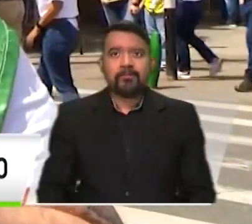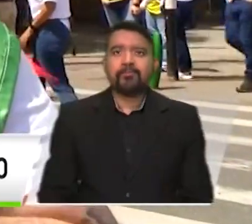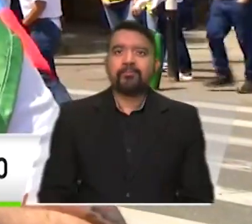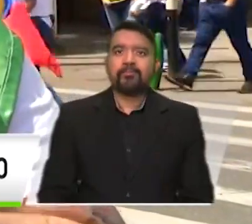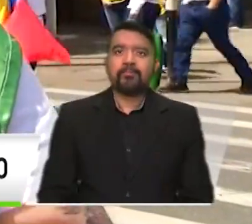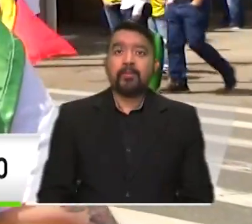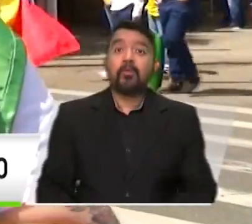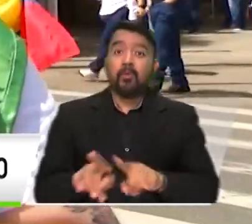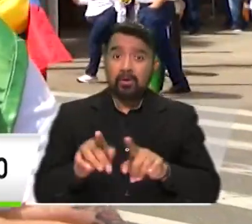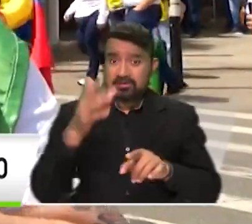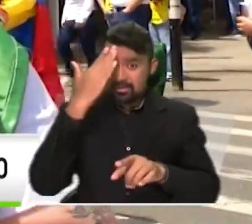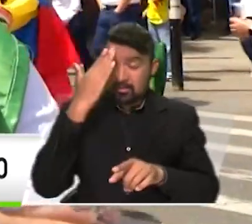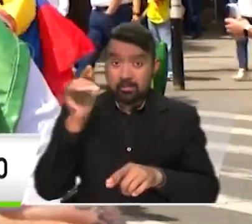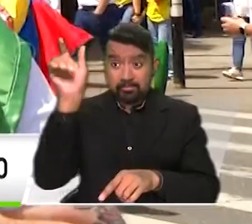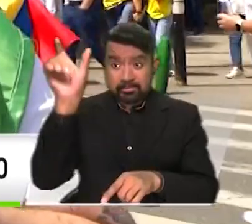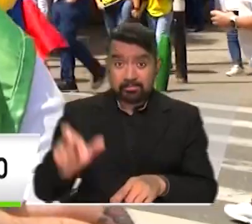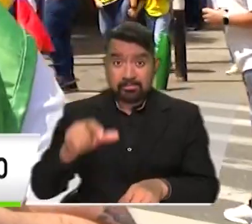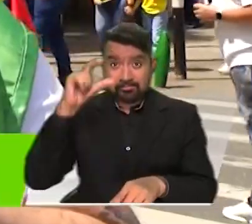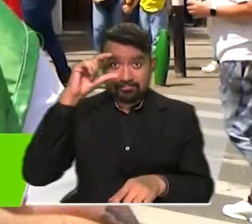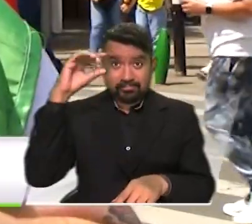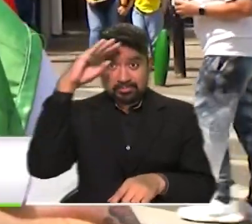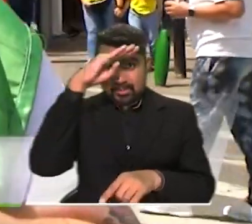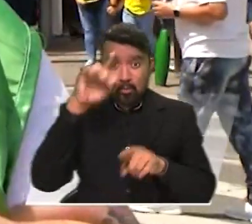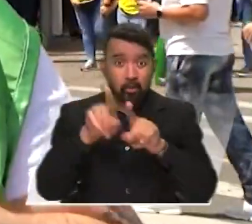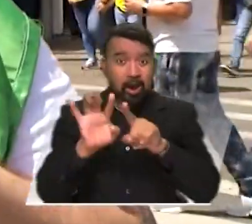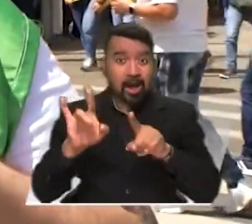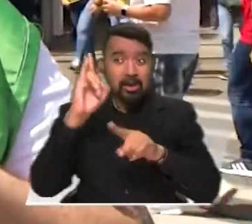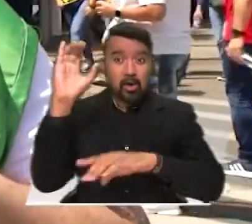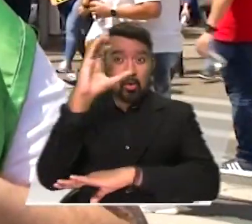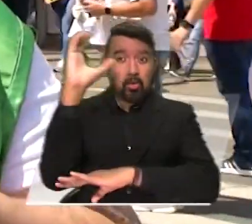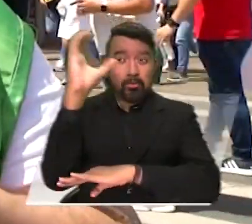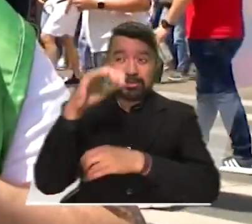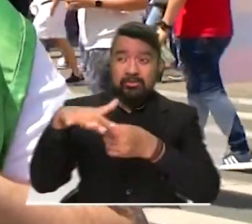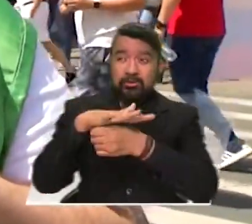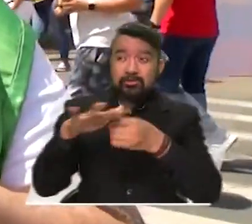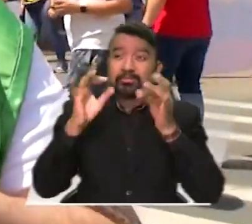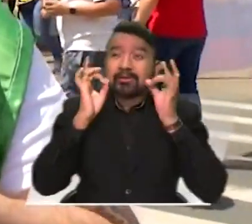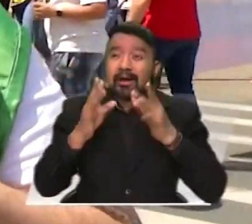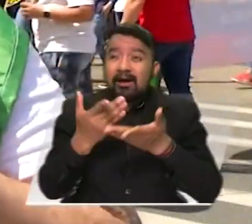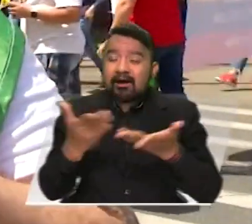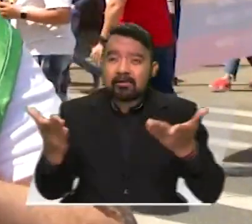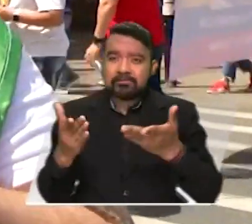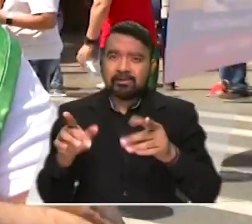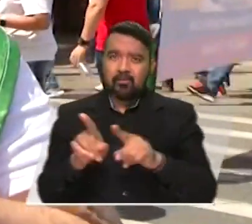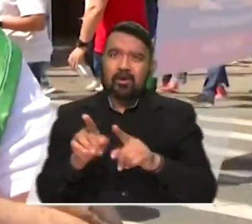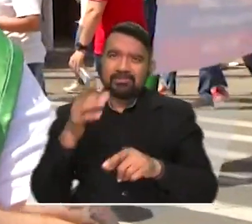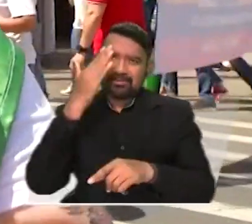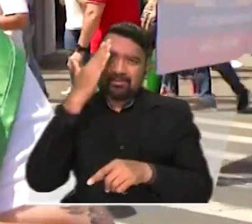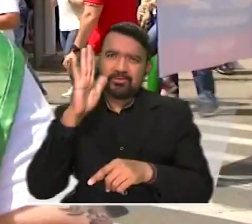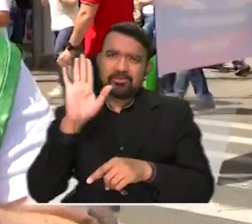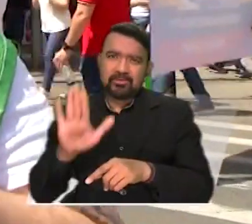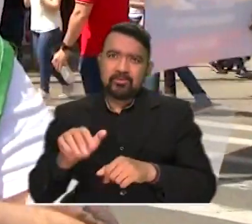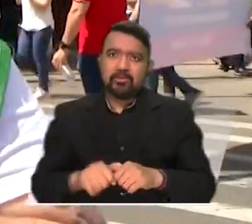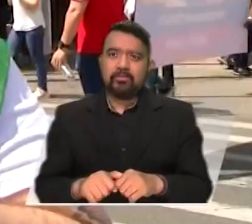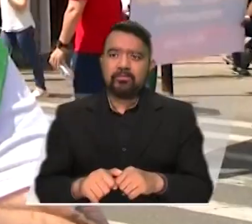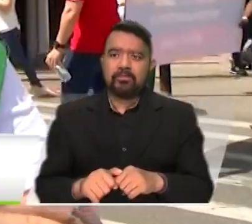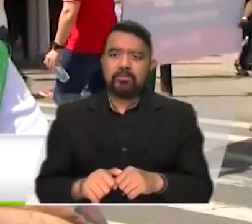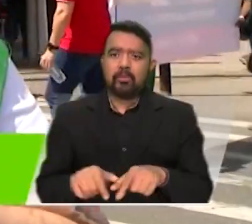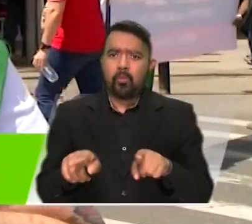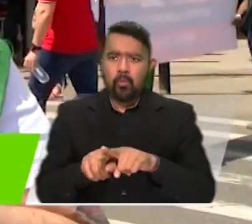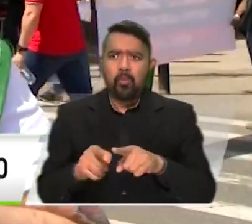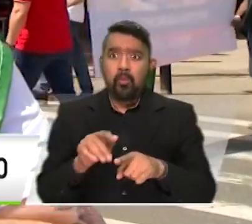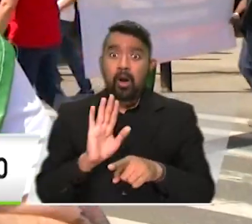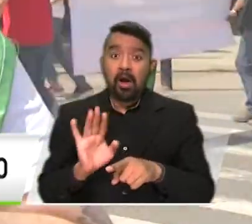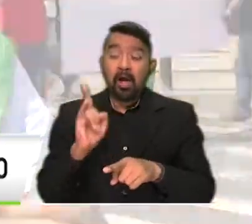hacer control político de todo lo malo que haga en Colombia. Los colombianos que votamos por la derecha vamos a